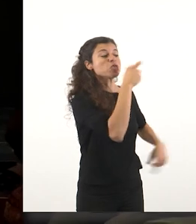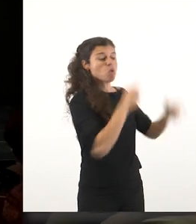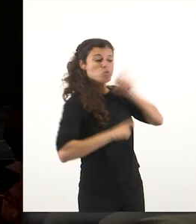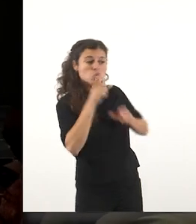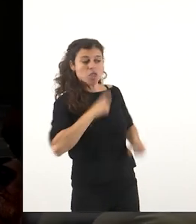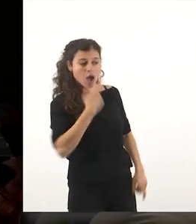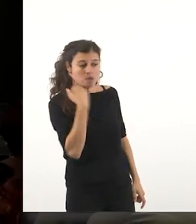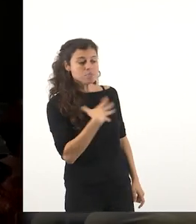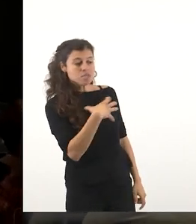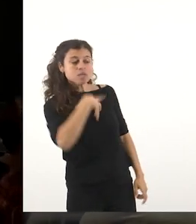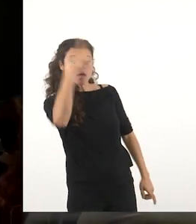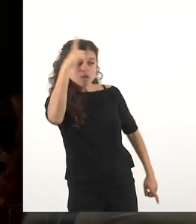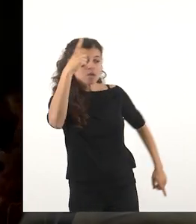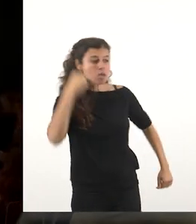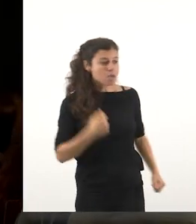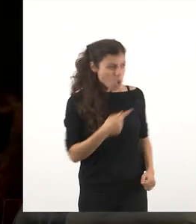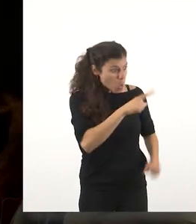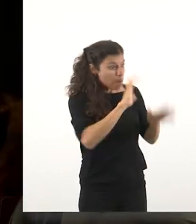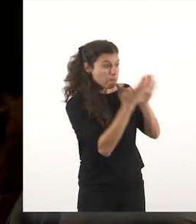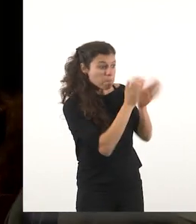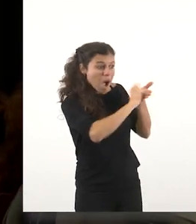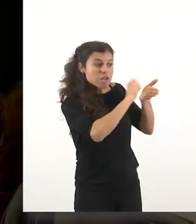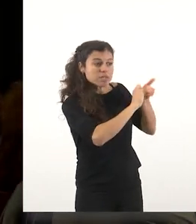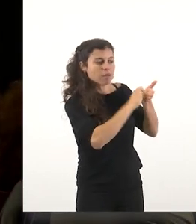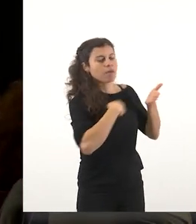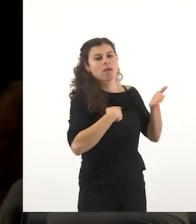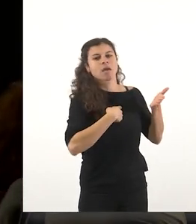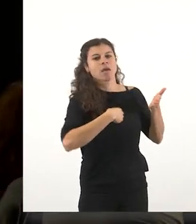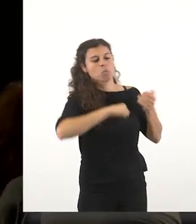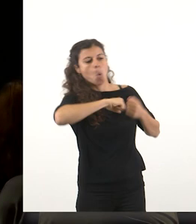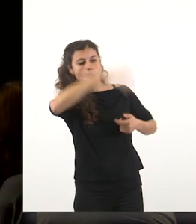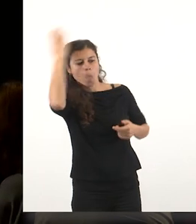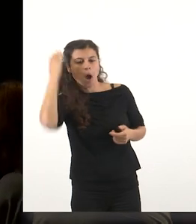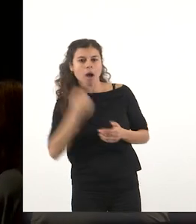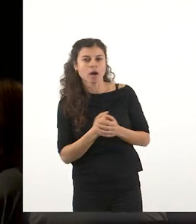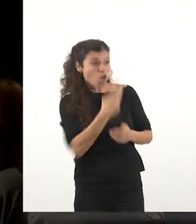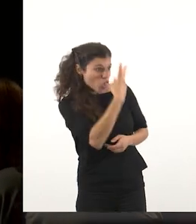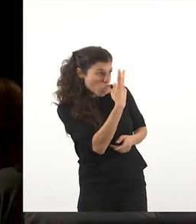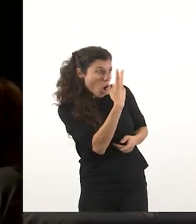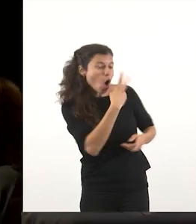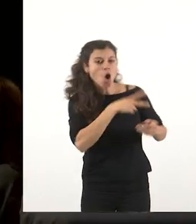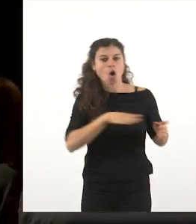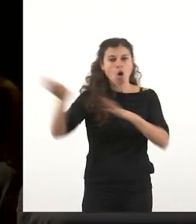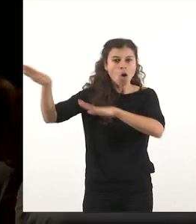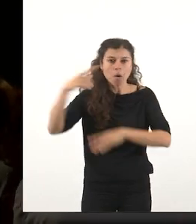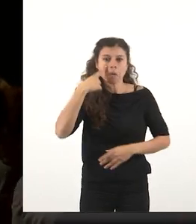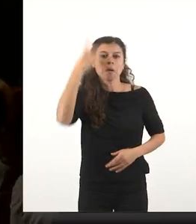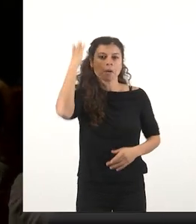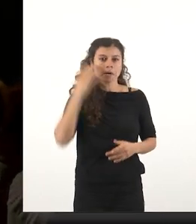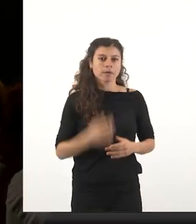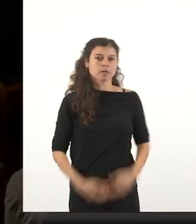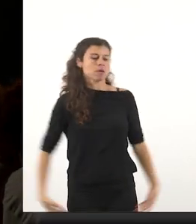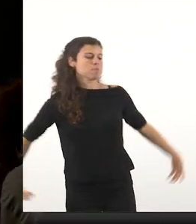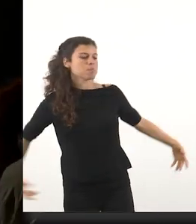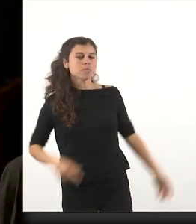insultar a un alumno. ¿Qué más por un parte? Tomar parte. ¡Dos! Pues toma dos.